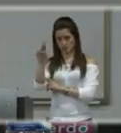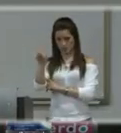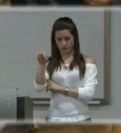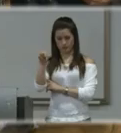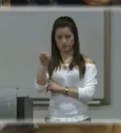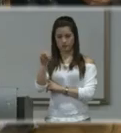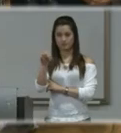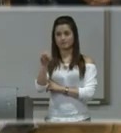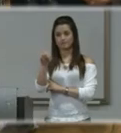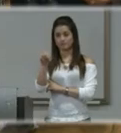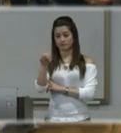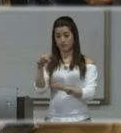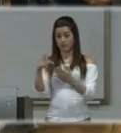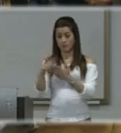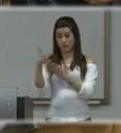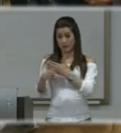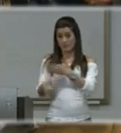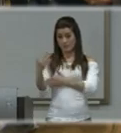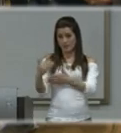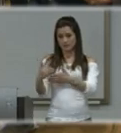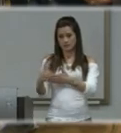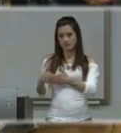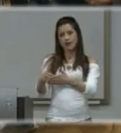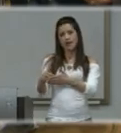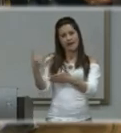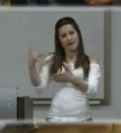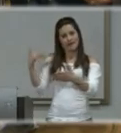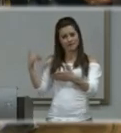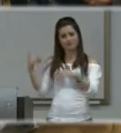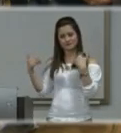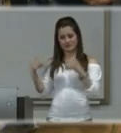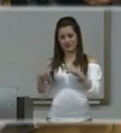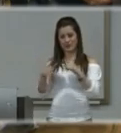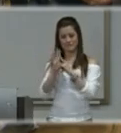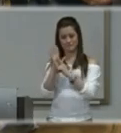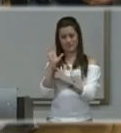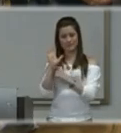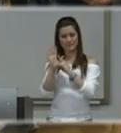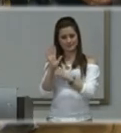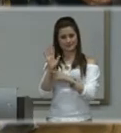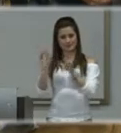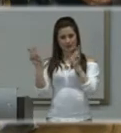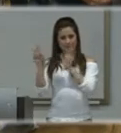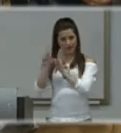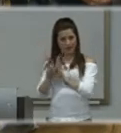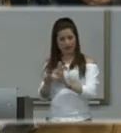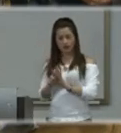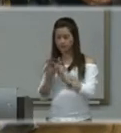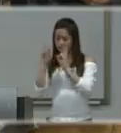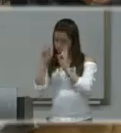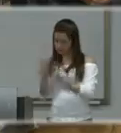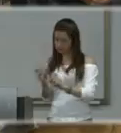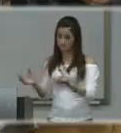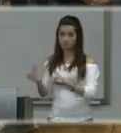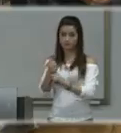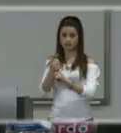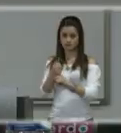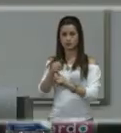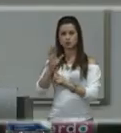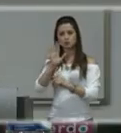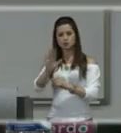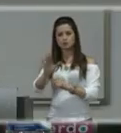incluso antes del proyecto, ya por el trabajo que hace País en representación legal, habíamos encontrado que tienen que el reconocimiento de